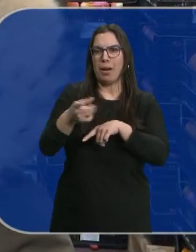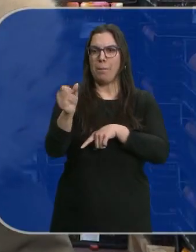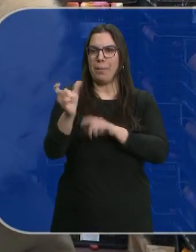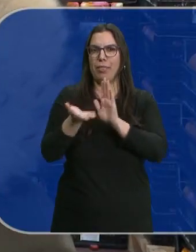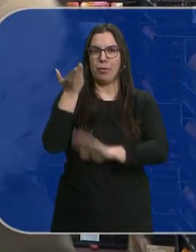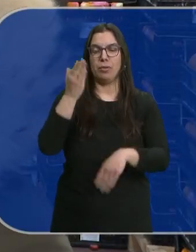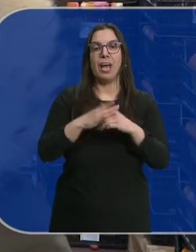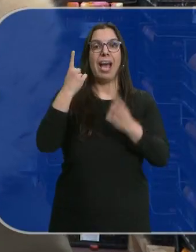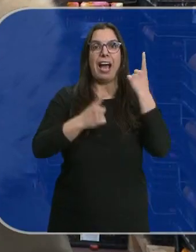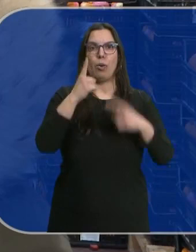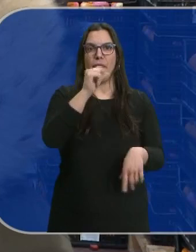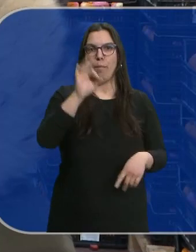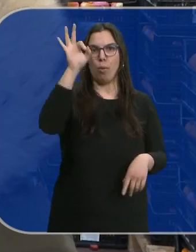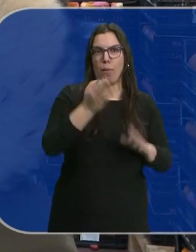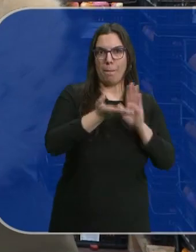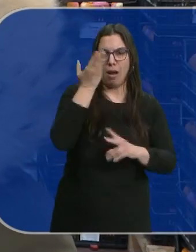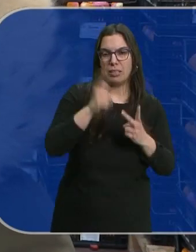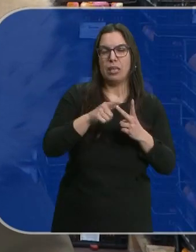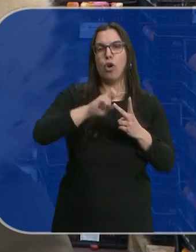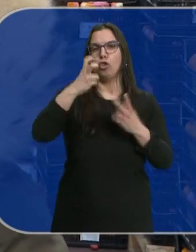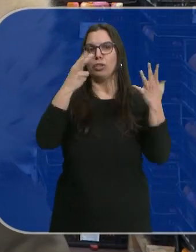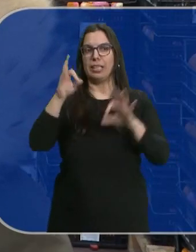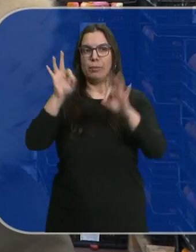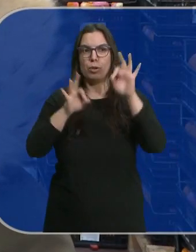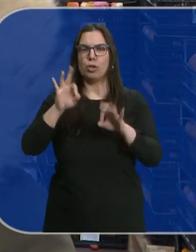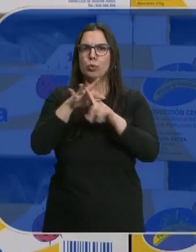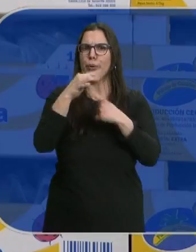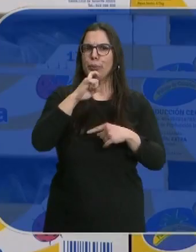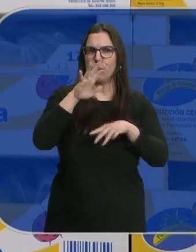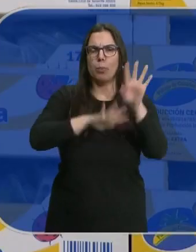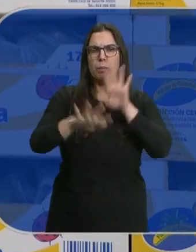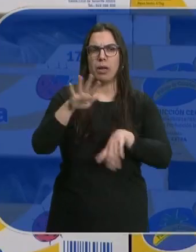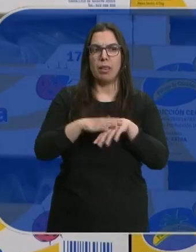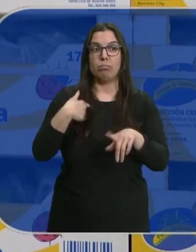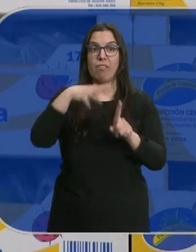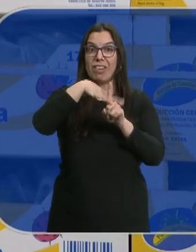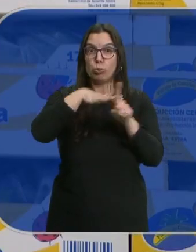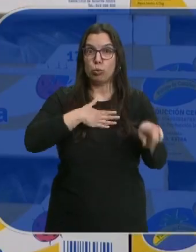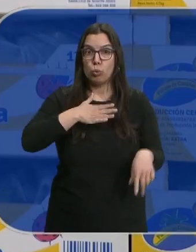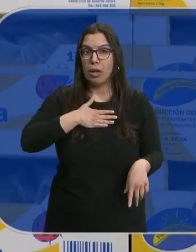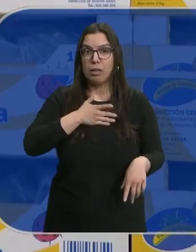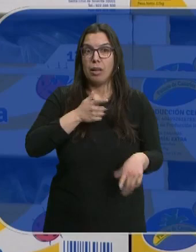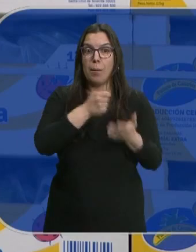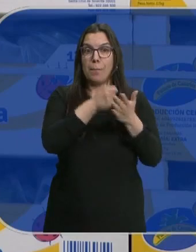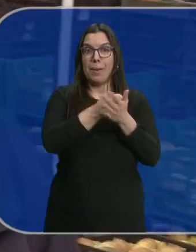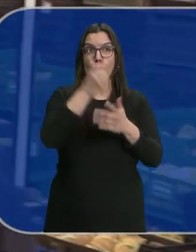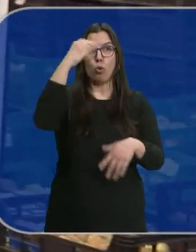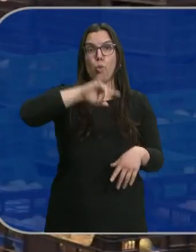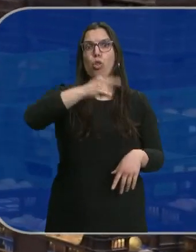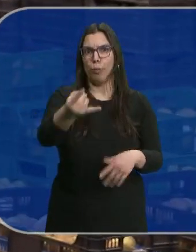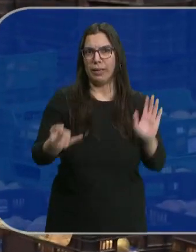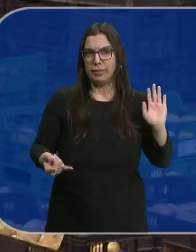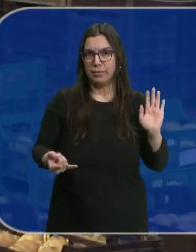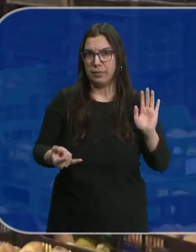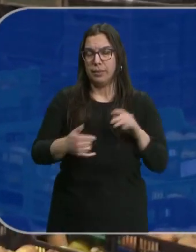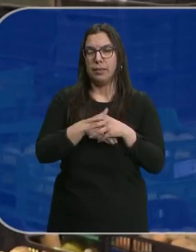algunas cosas el 100%, el 70%, y entonces eso hace que la situación sea muy complicada. Tengo unas facturas que prácticamente estoy pagando el doble de luz. La